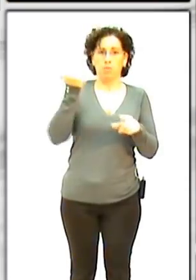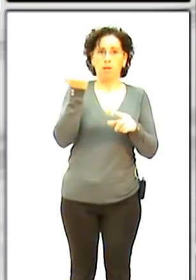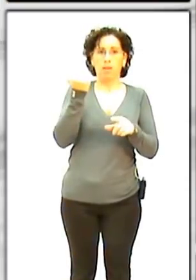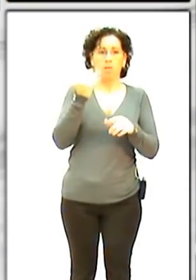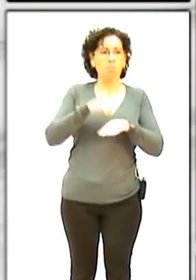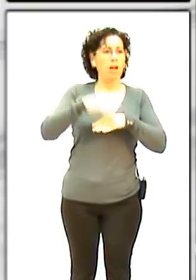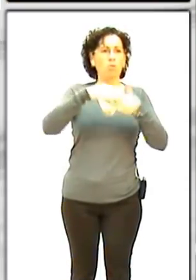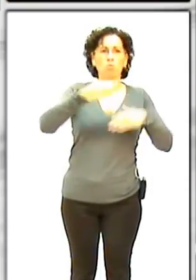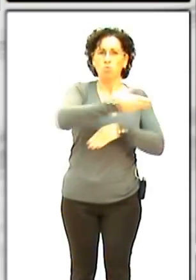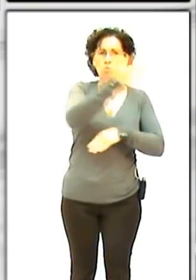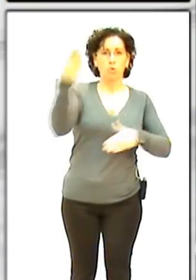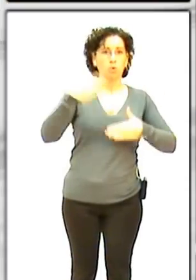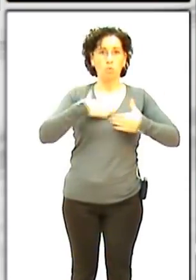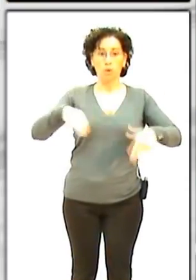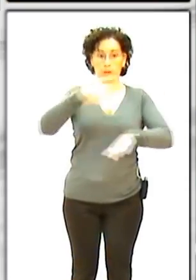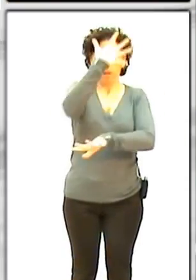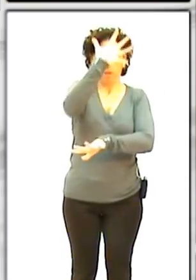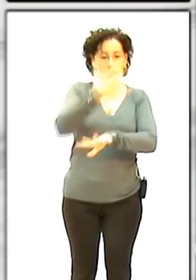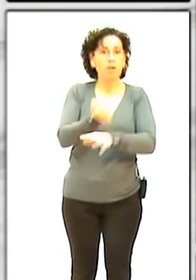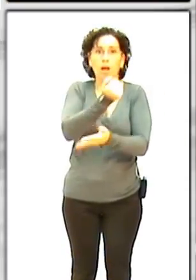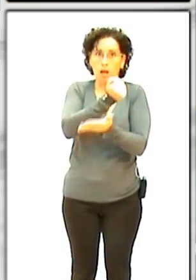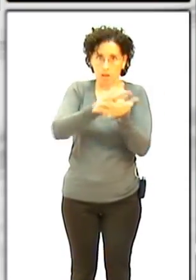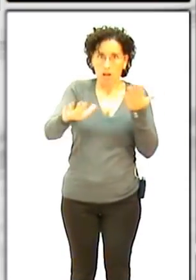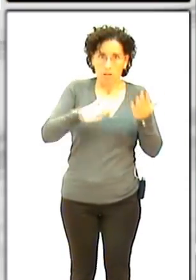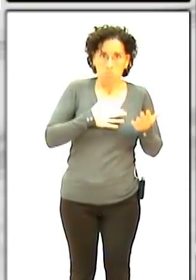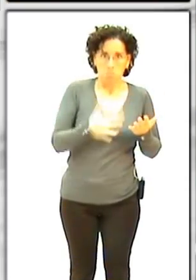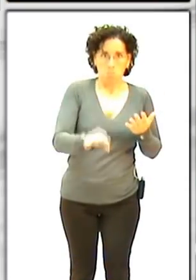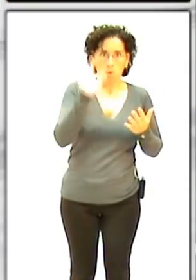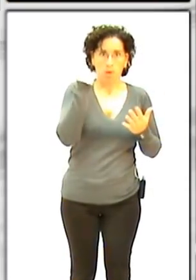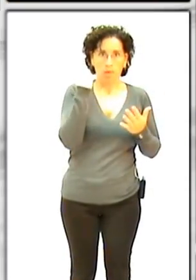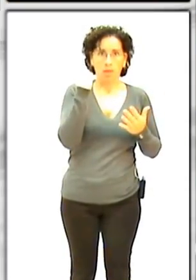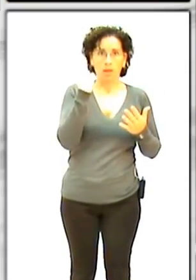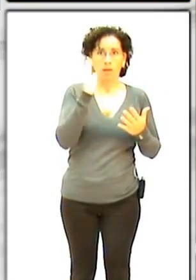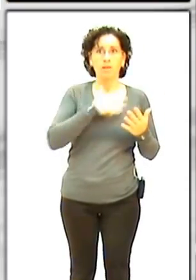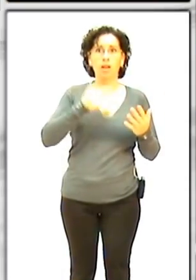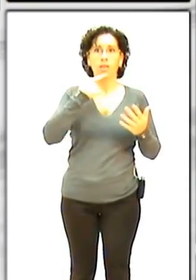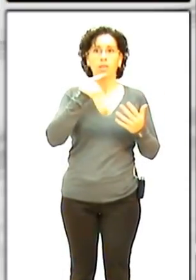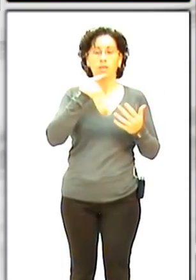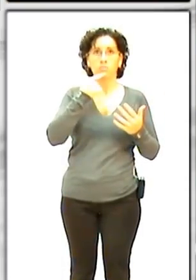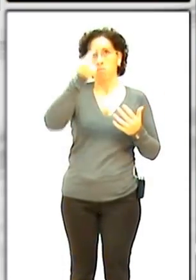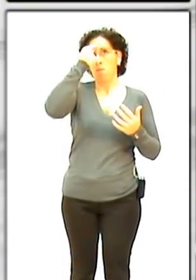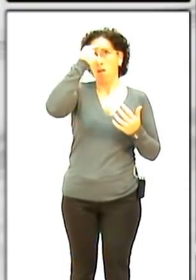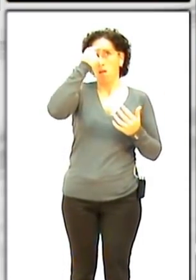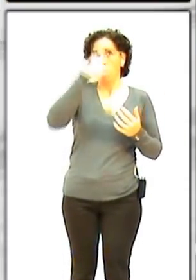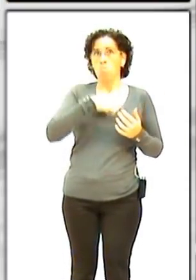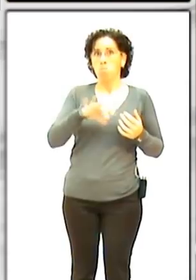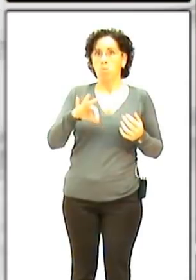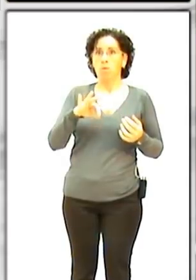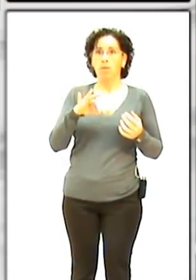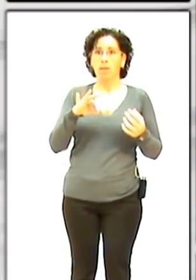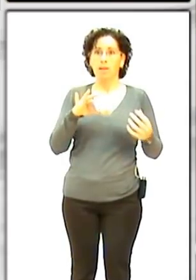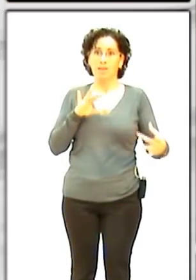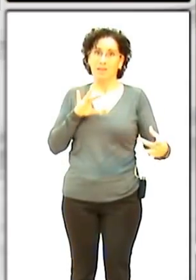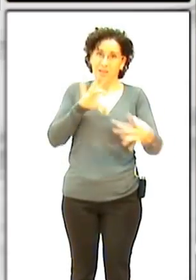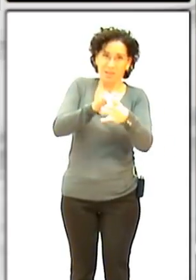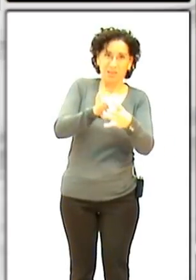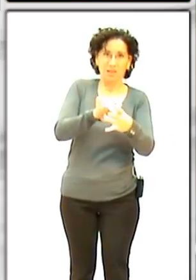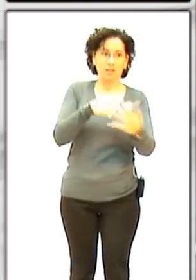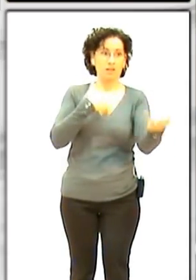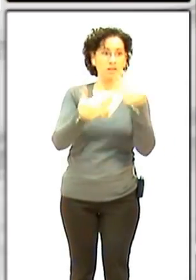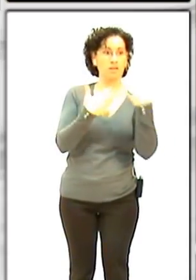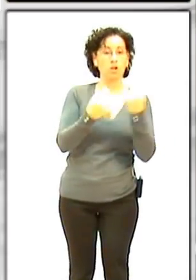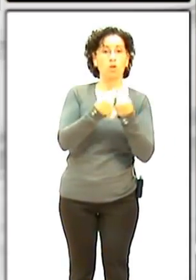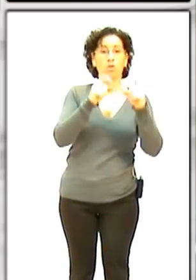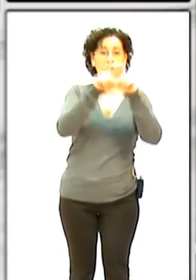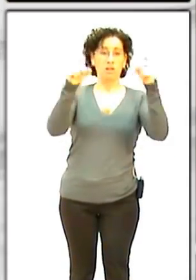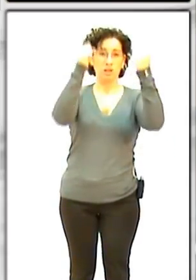descarga, incluso gratuita. Y bueno, pues puede existir una relación con otras